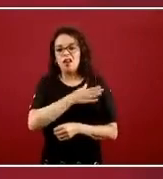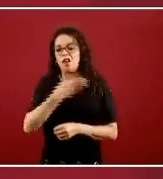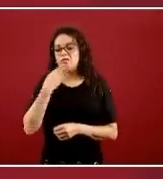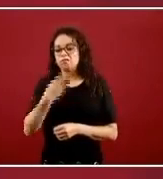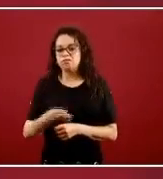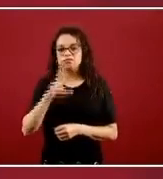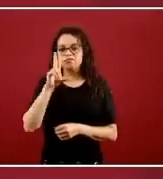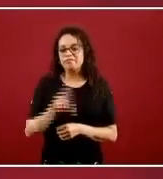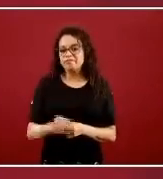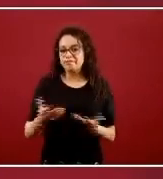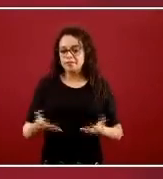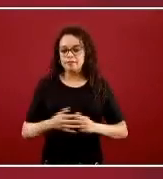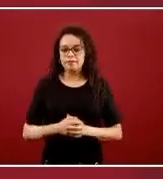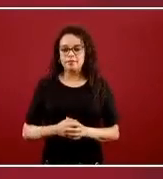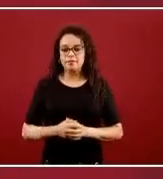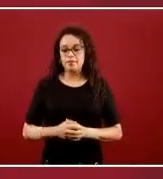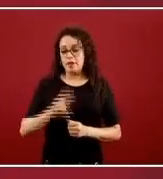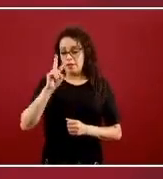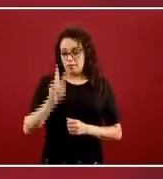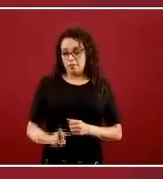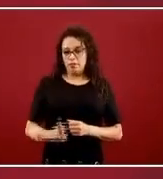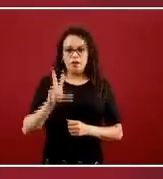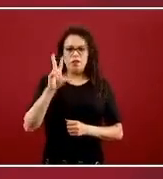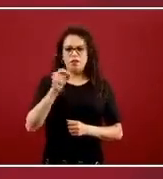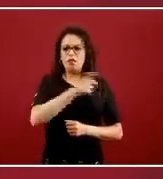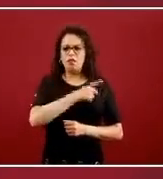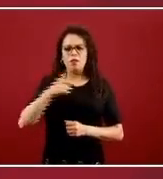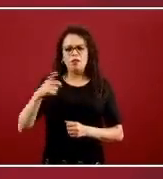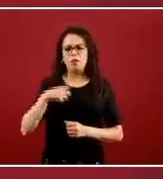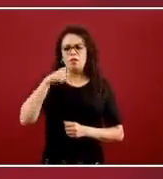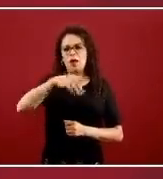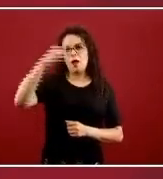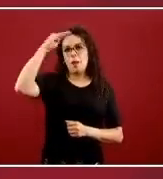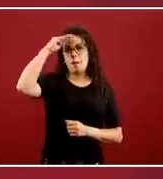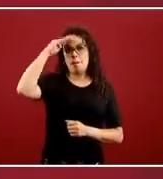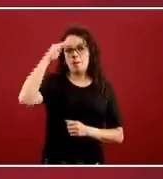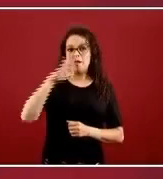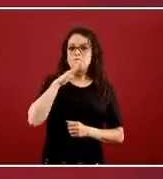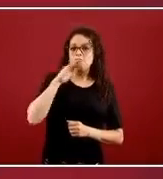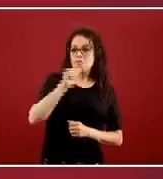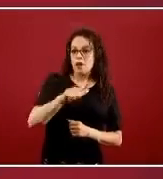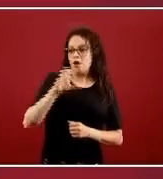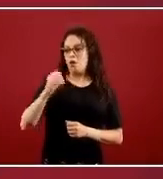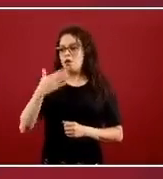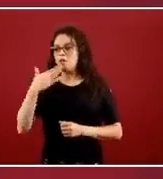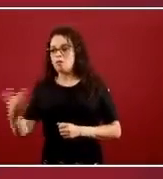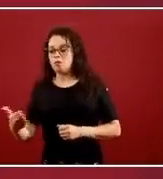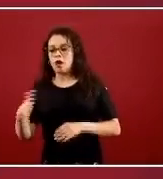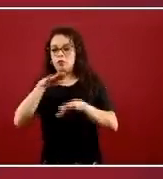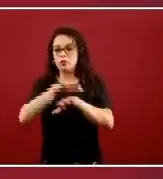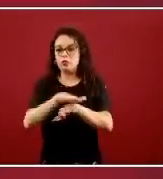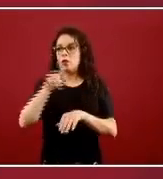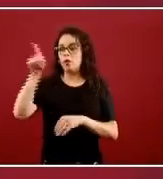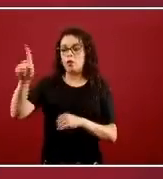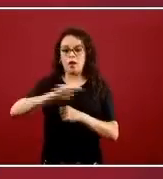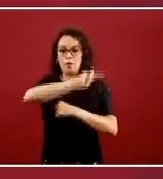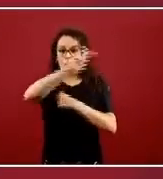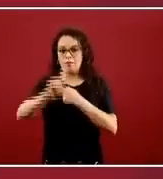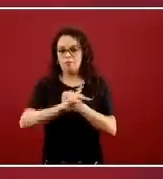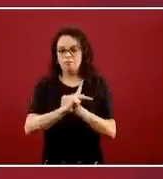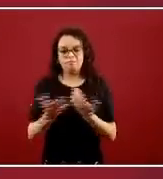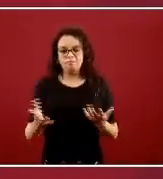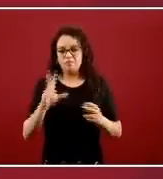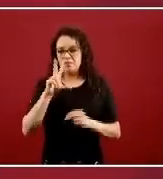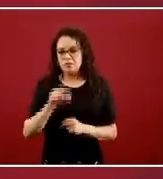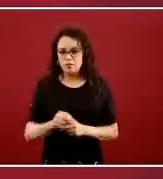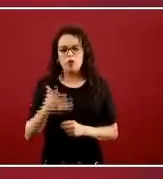no debemos tener prejuicios respecto a países, porque hay, como en cualquier otro país, hay productos de alta calidad, productos de